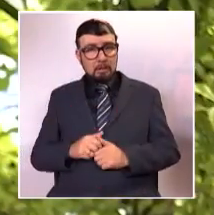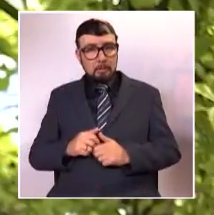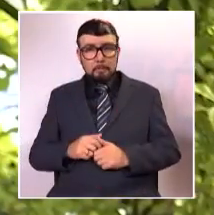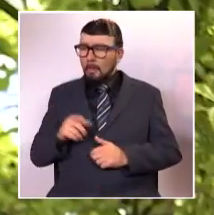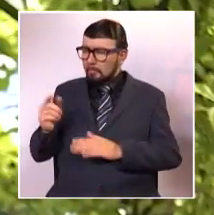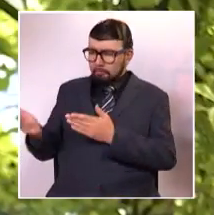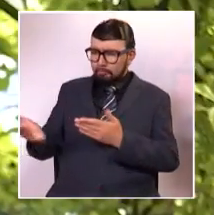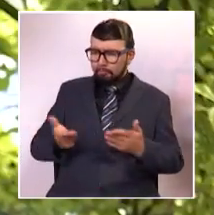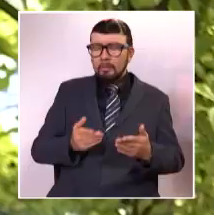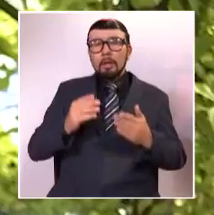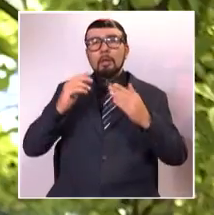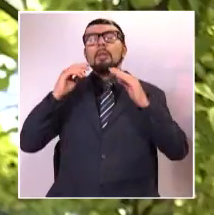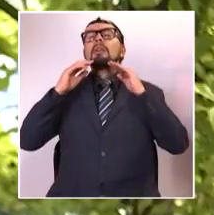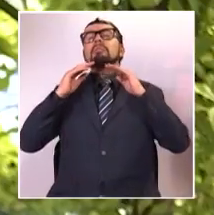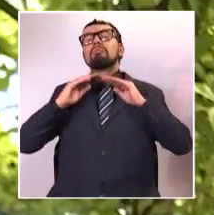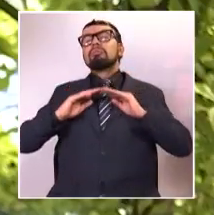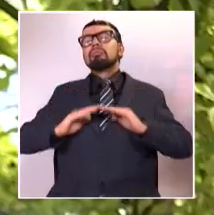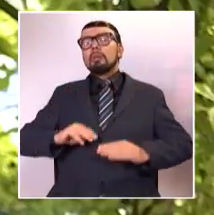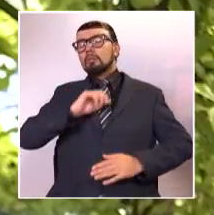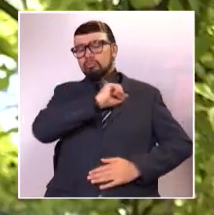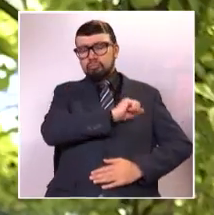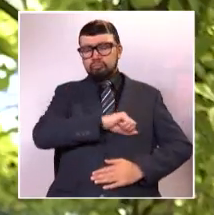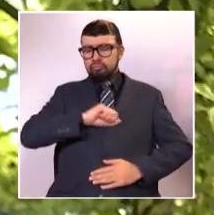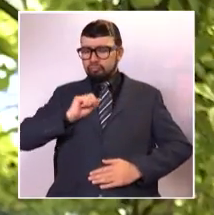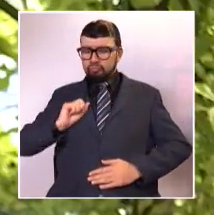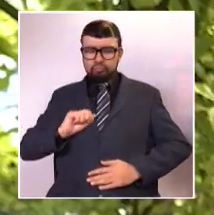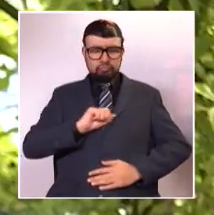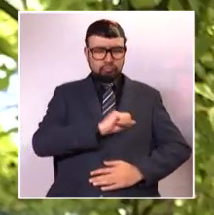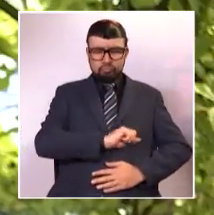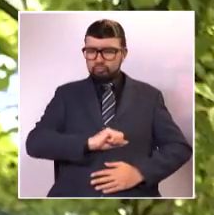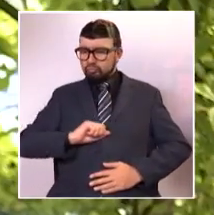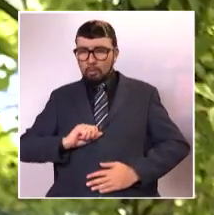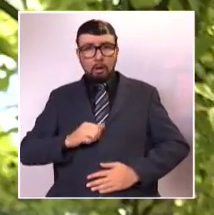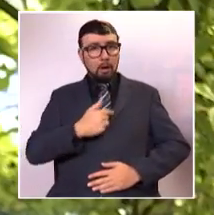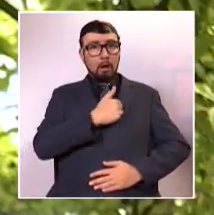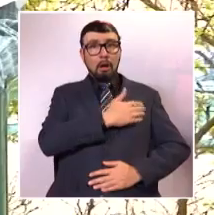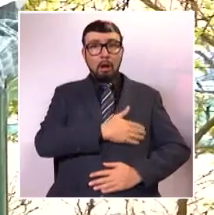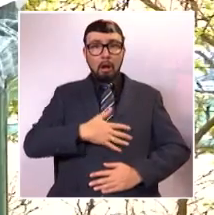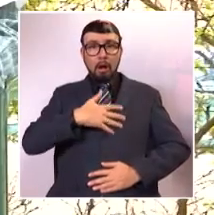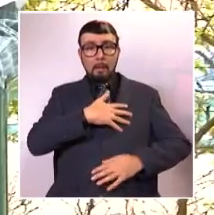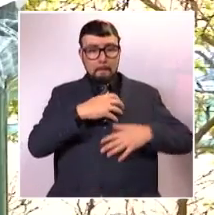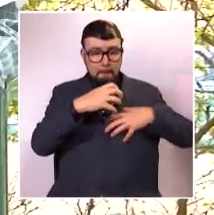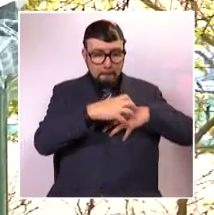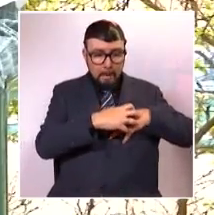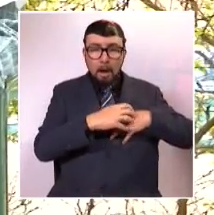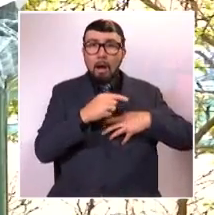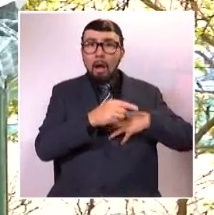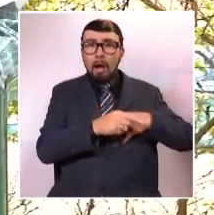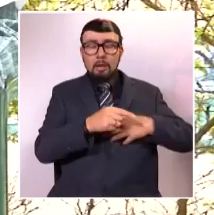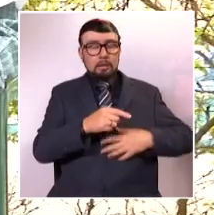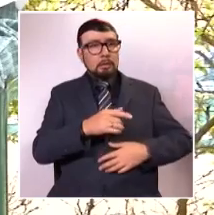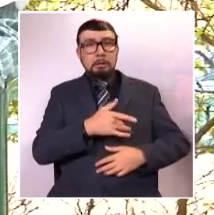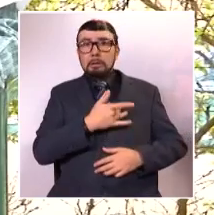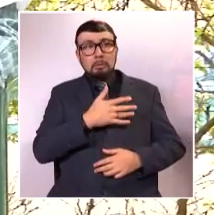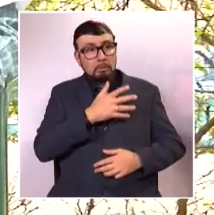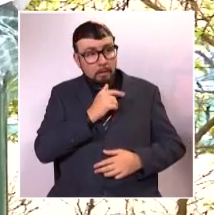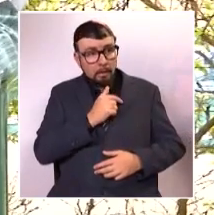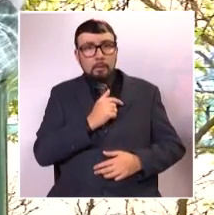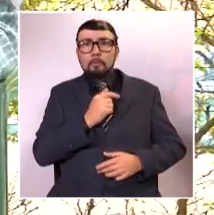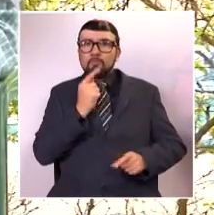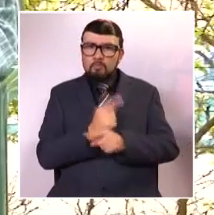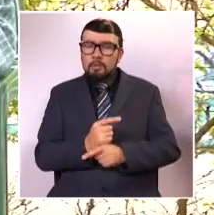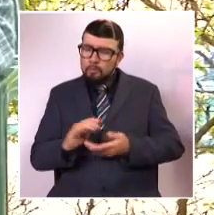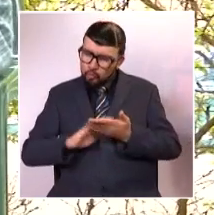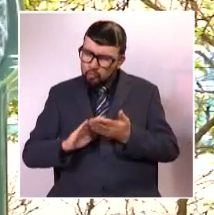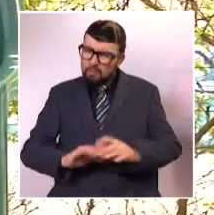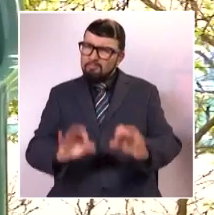hecho todo el barrido hemos encontrado la masa y ha sido una sorpresa, porque no lo sabían, no habían síntomas y hemos podido correrle realmente